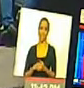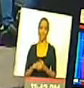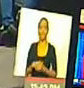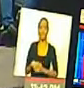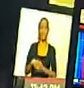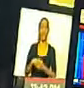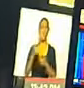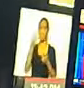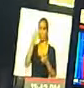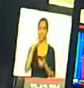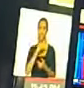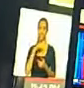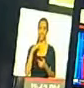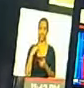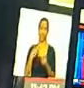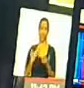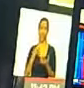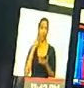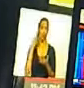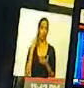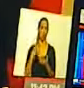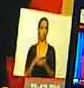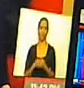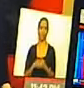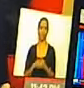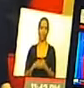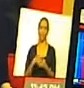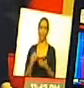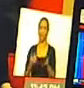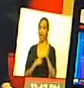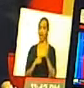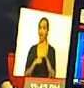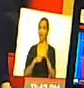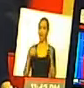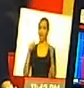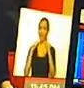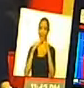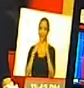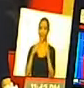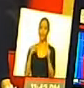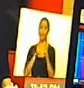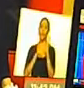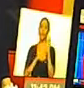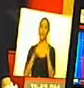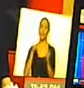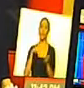Bendecido y afortunado. Lo que le faltó fue llevar los que alquilaron la finca y para el programa de tiburones. Es decir, nosotros